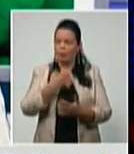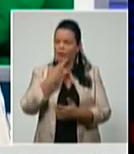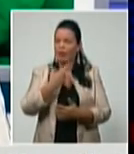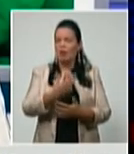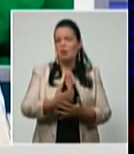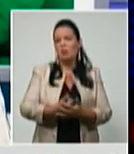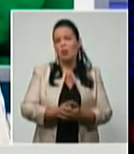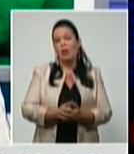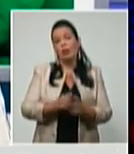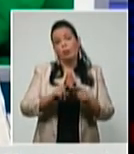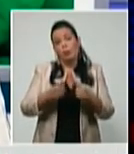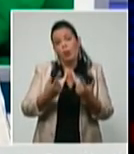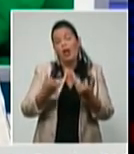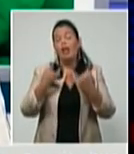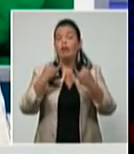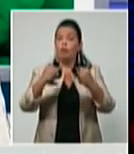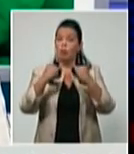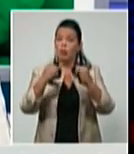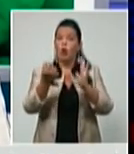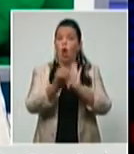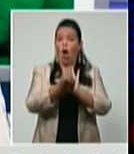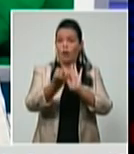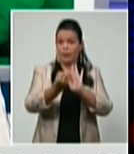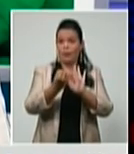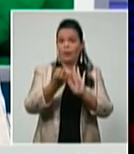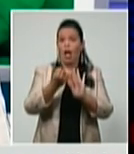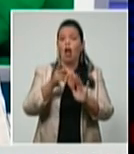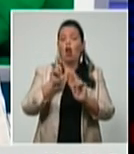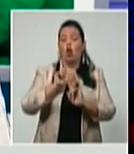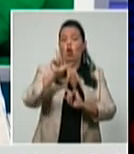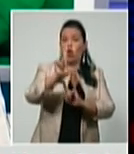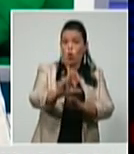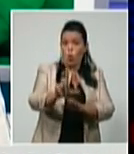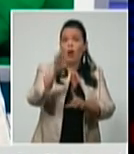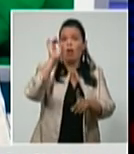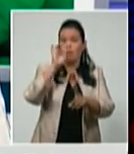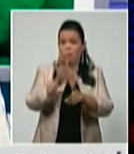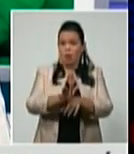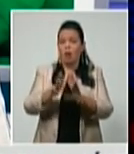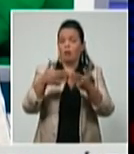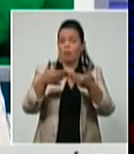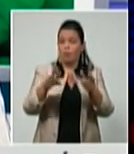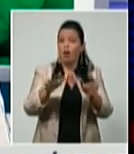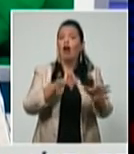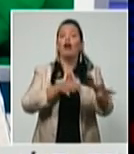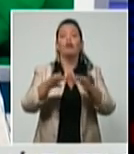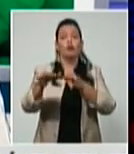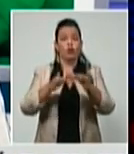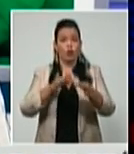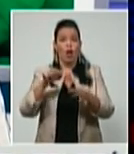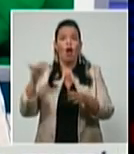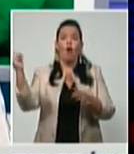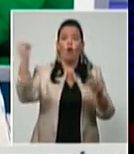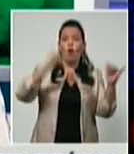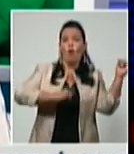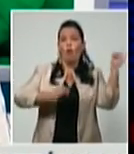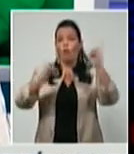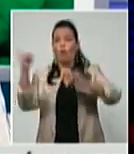ya oficial de que a partir del lunes pues abren los vuelos, creo que le llaman